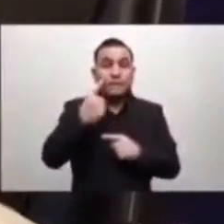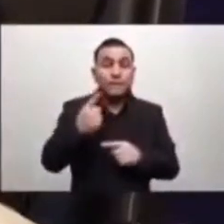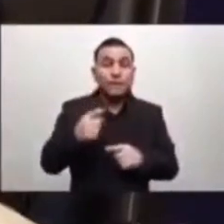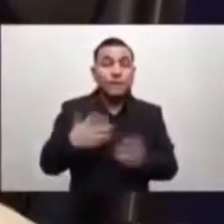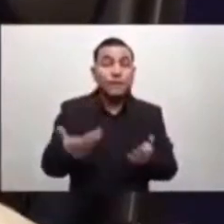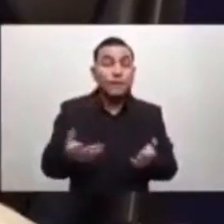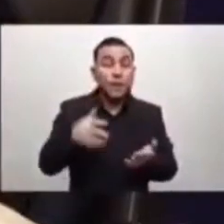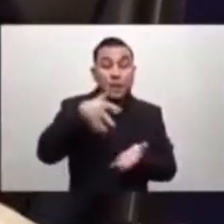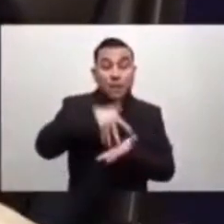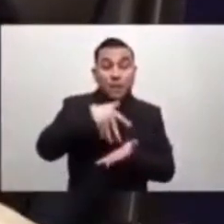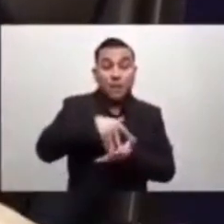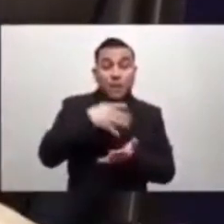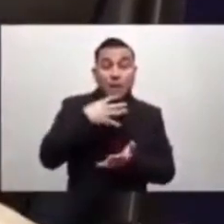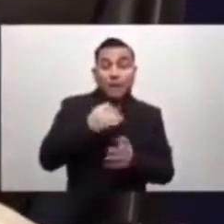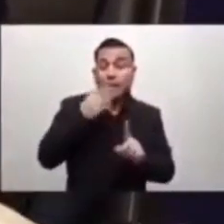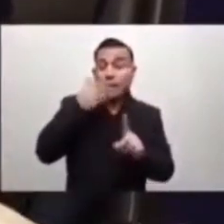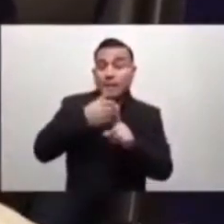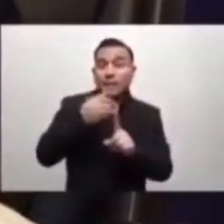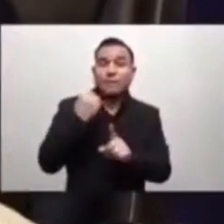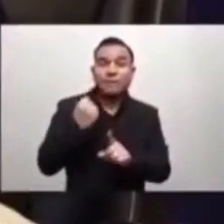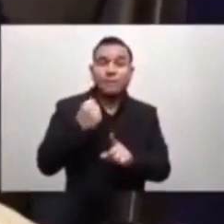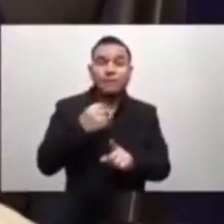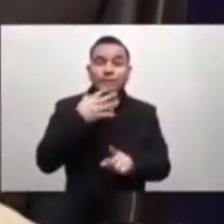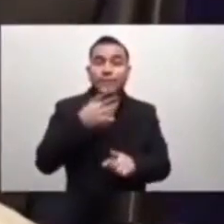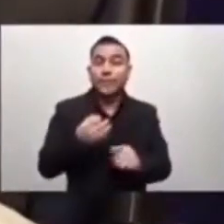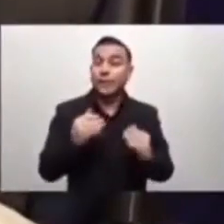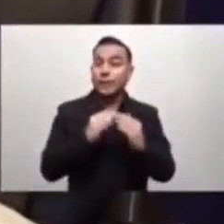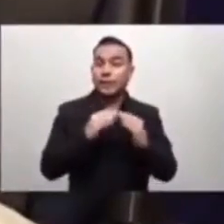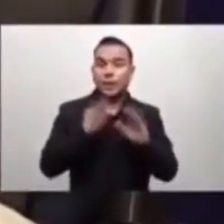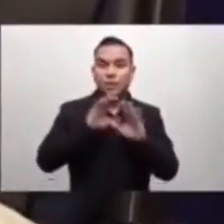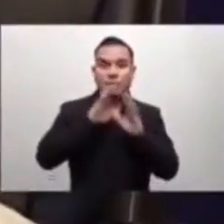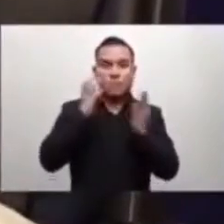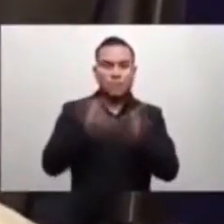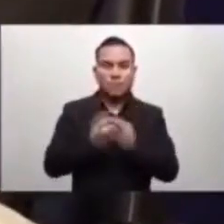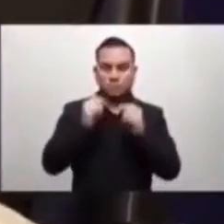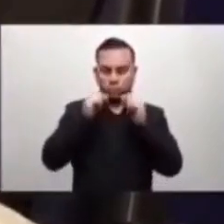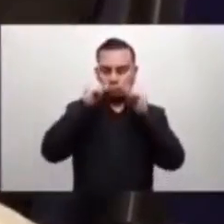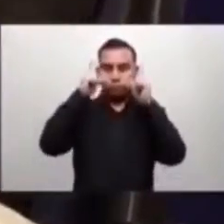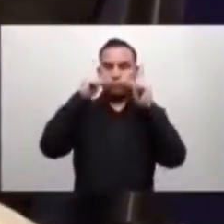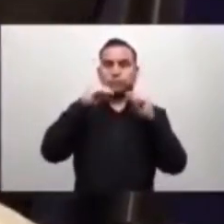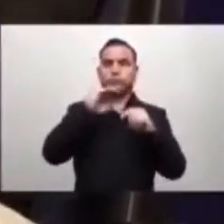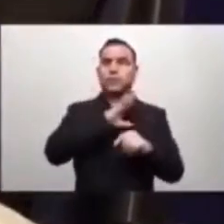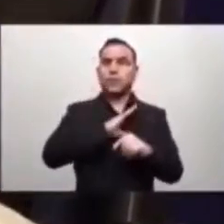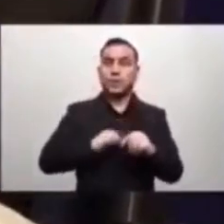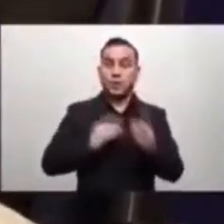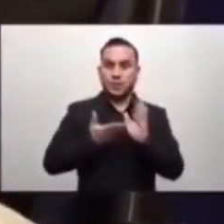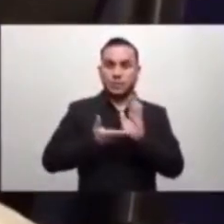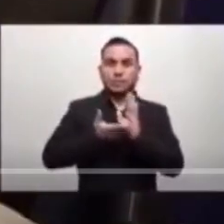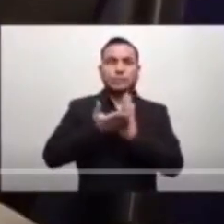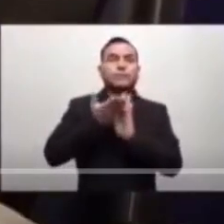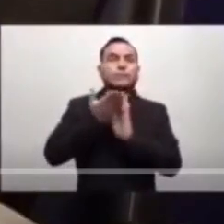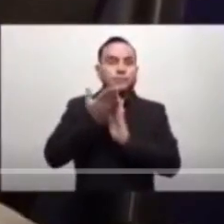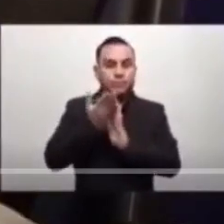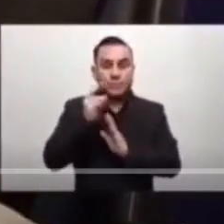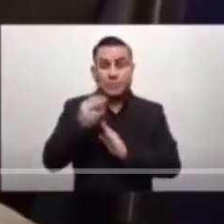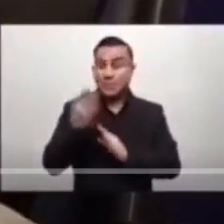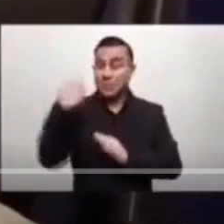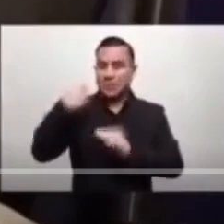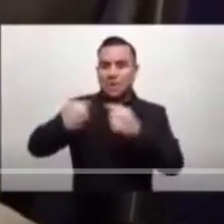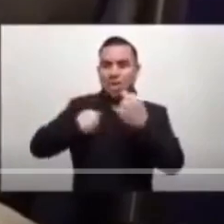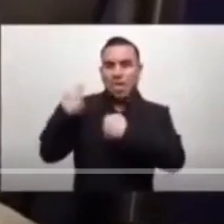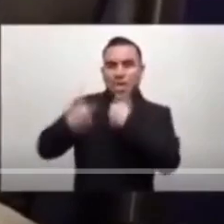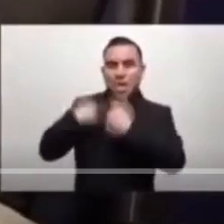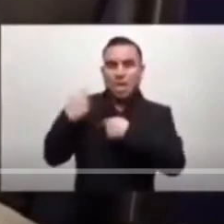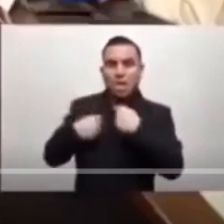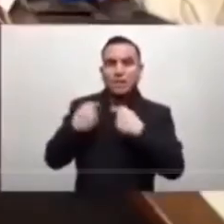a nuestro pueblo que es lo principal sino que sorprendamos al mundo Así como nos criticaron las medidas sanitarias al